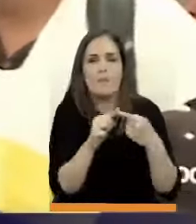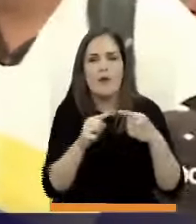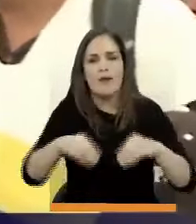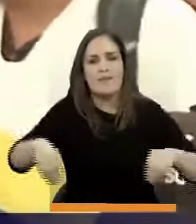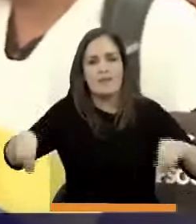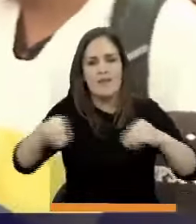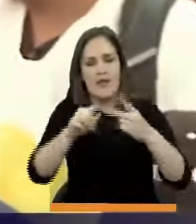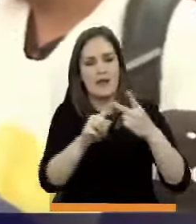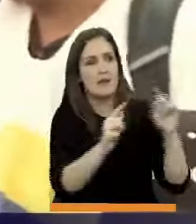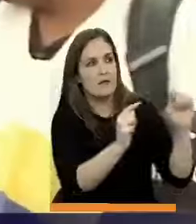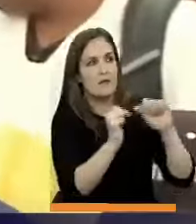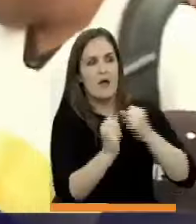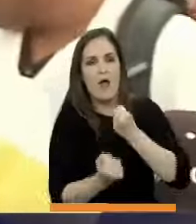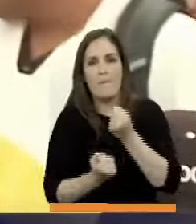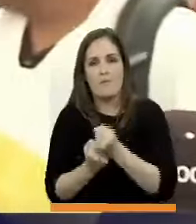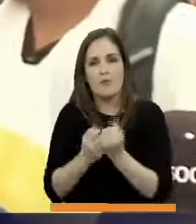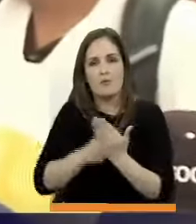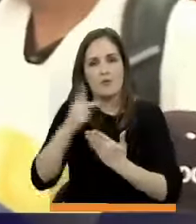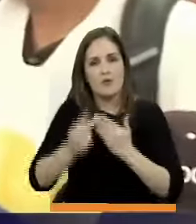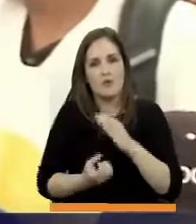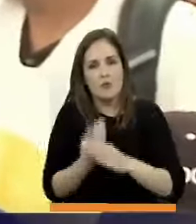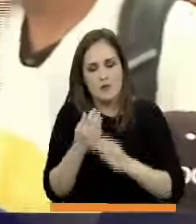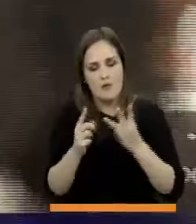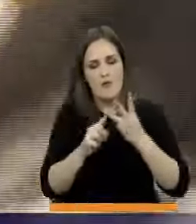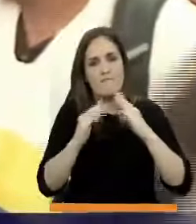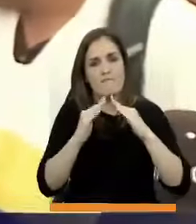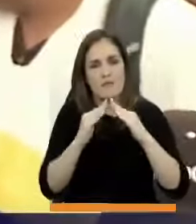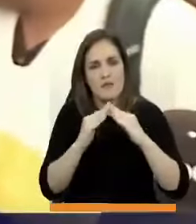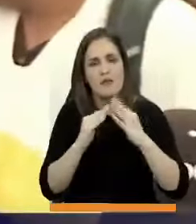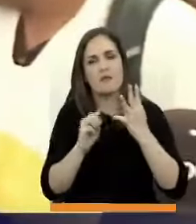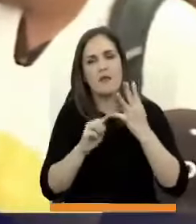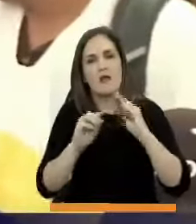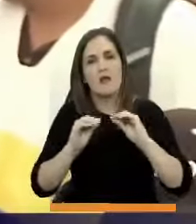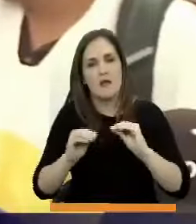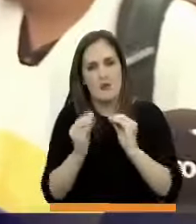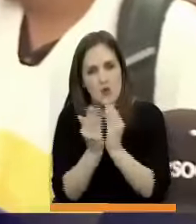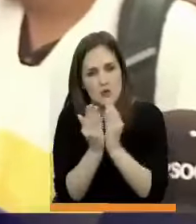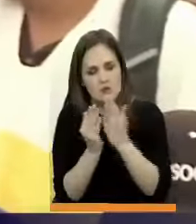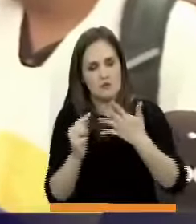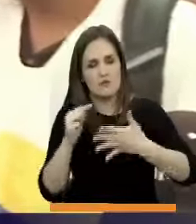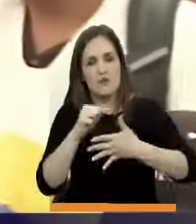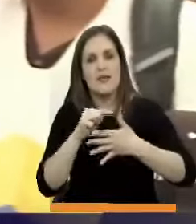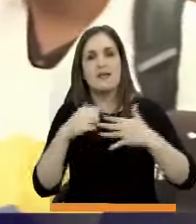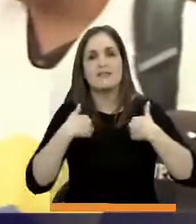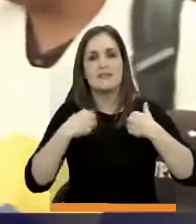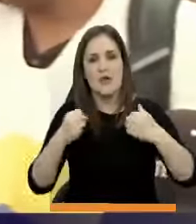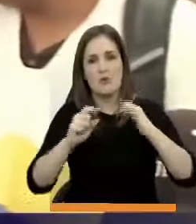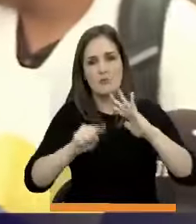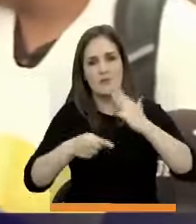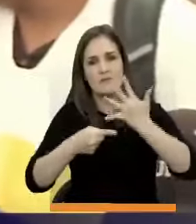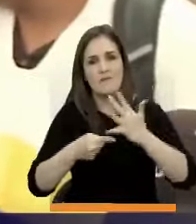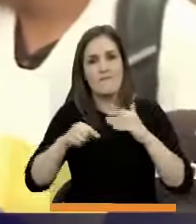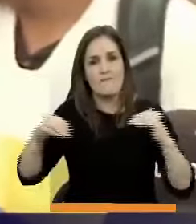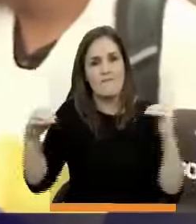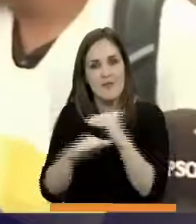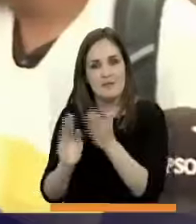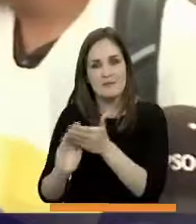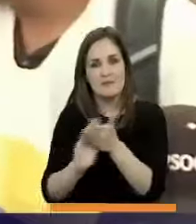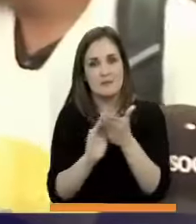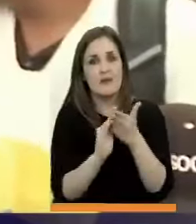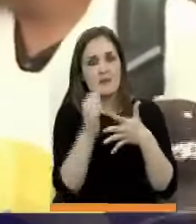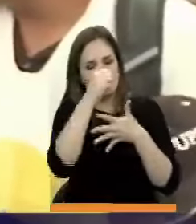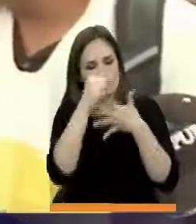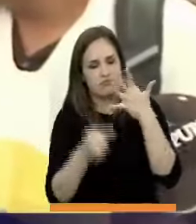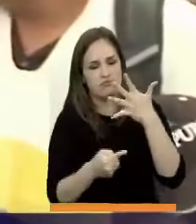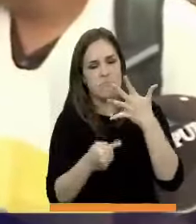proyectos productivos, vivienda, educación, salud y vías. Básicamente en eso se enmarca el pliego que hoy le estamos